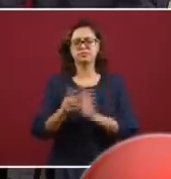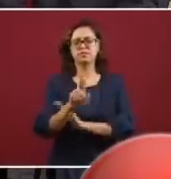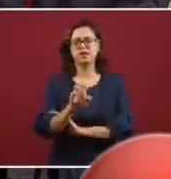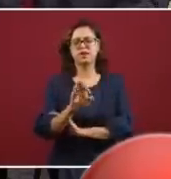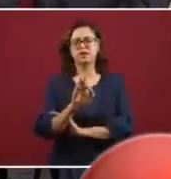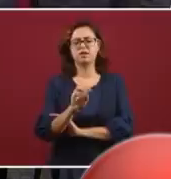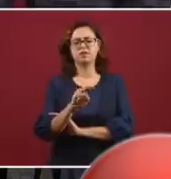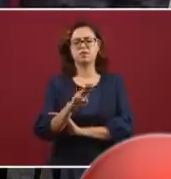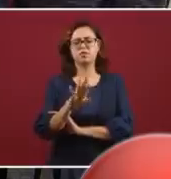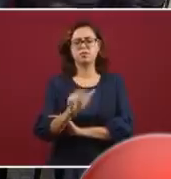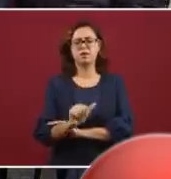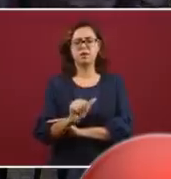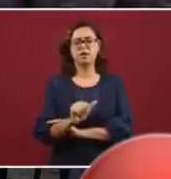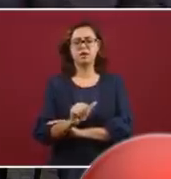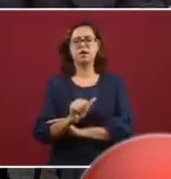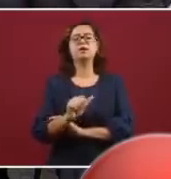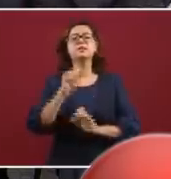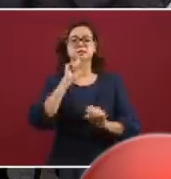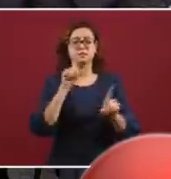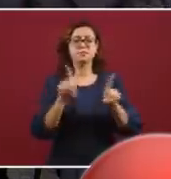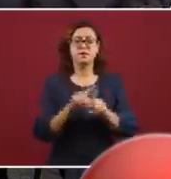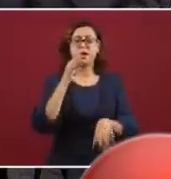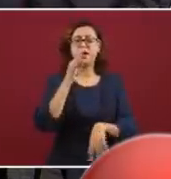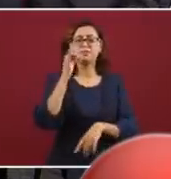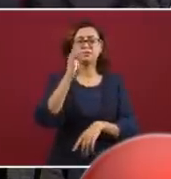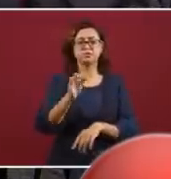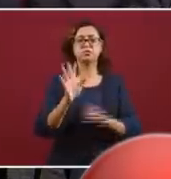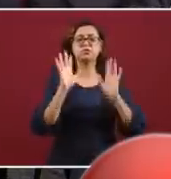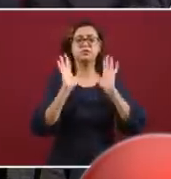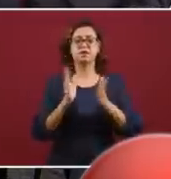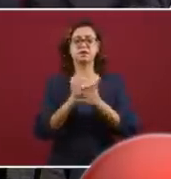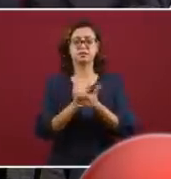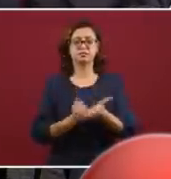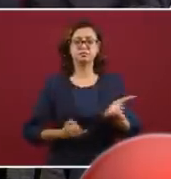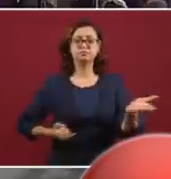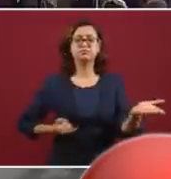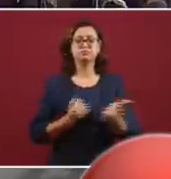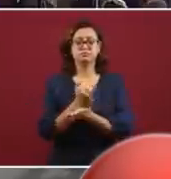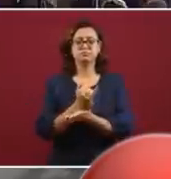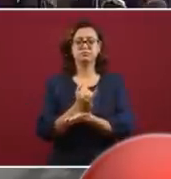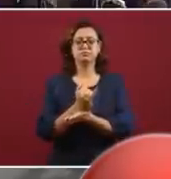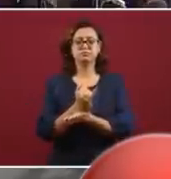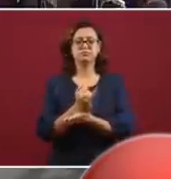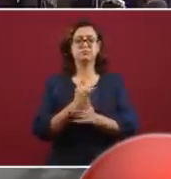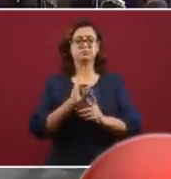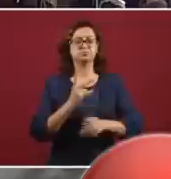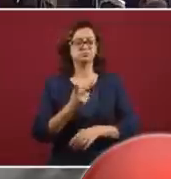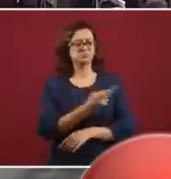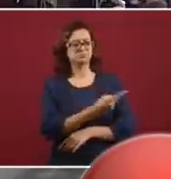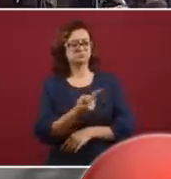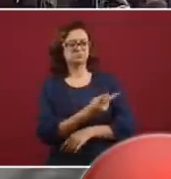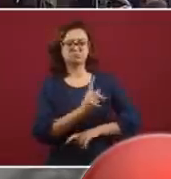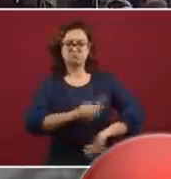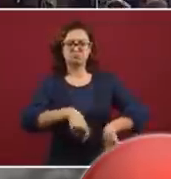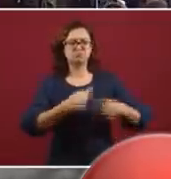Les adelanto que ya tomé la decisión de que continúen en el cargo los dos,